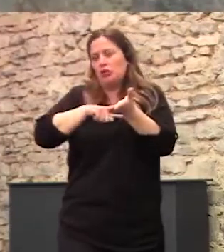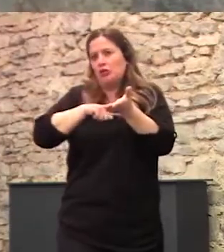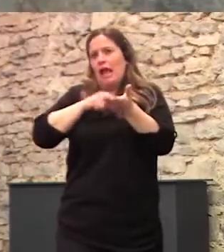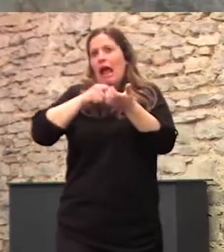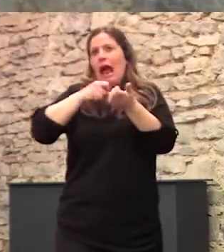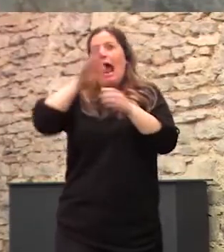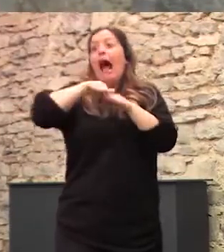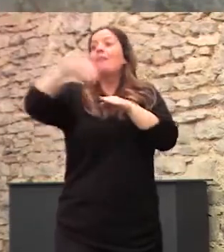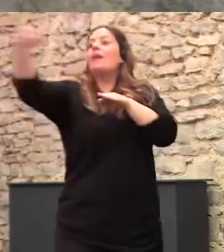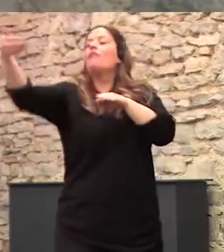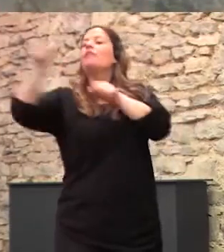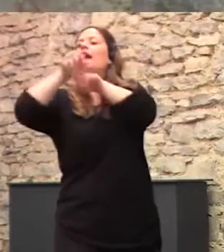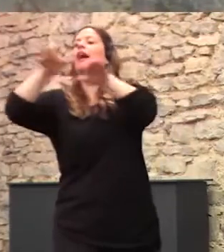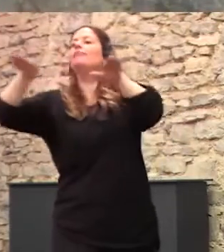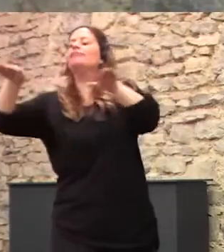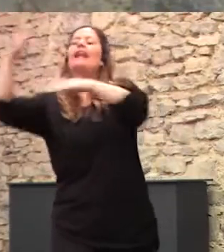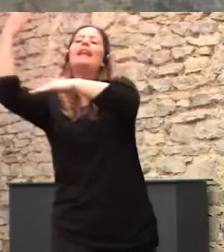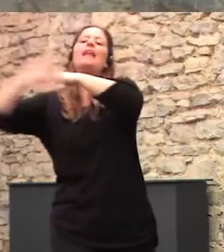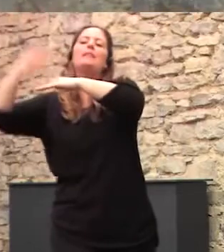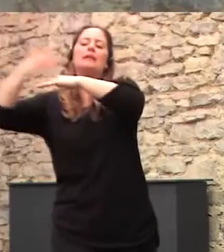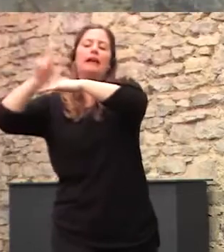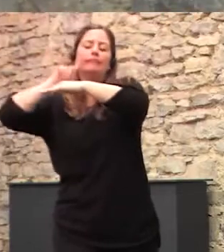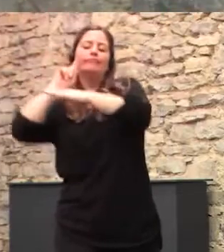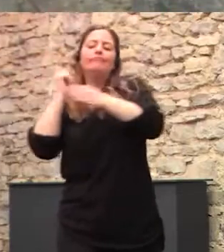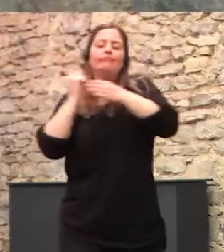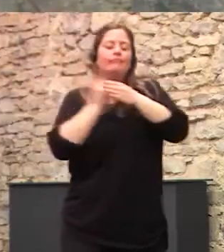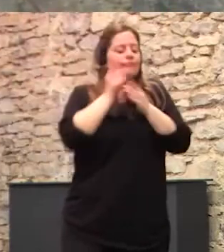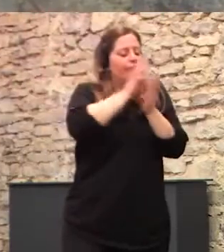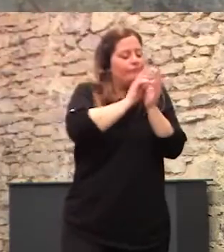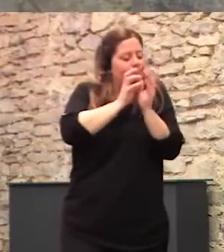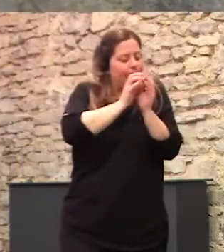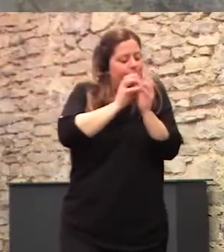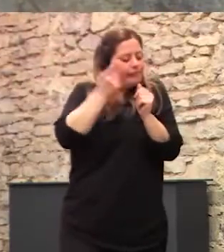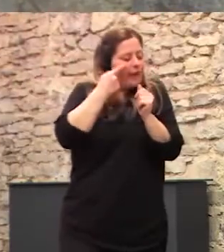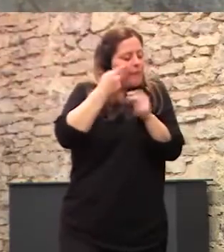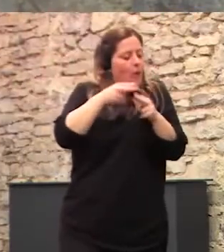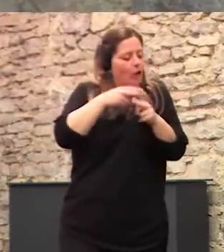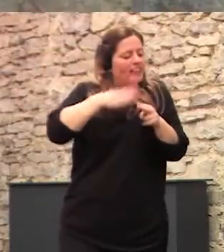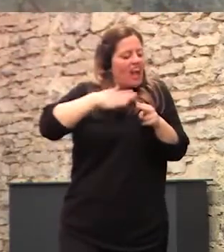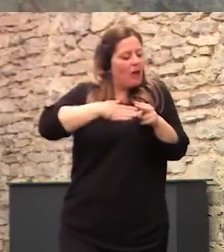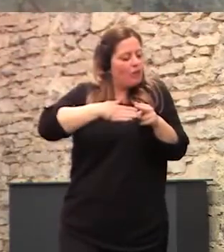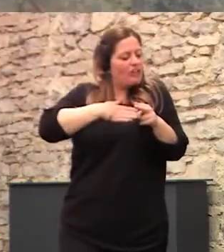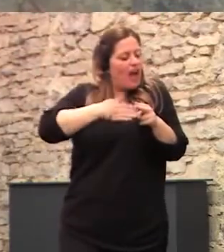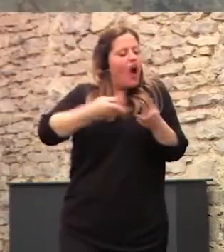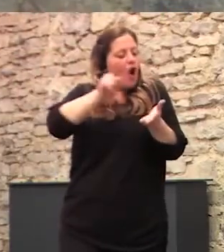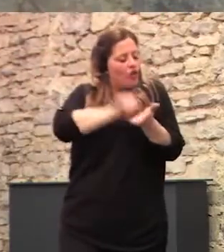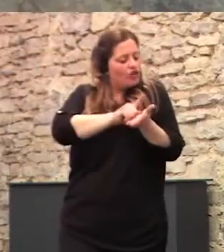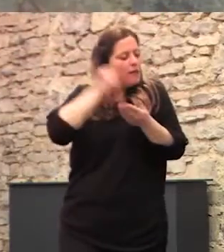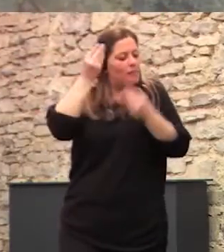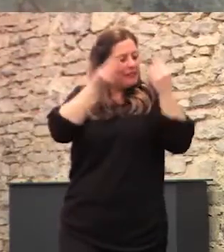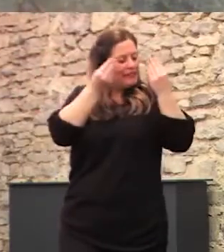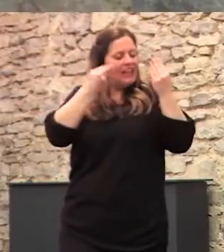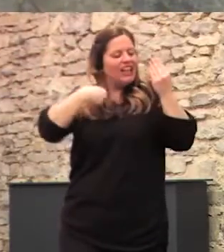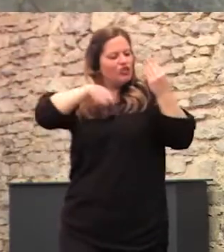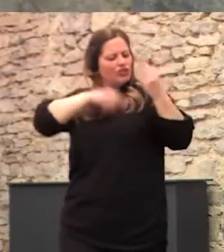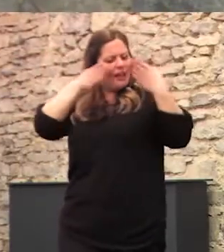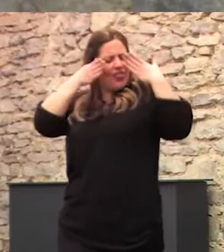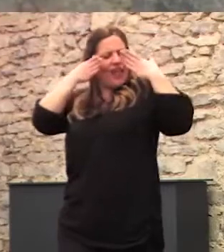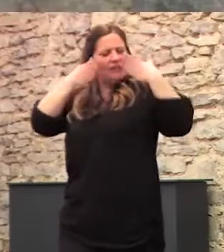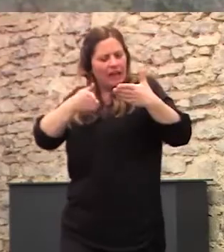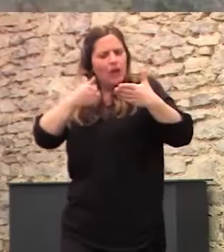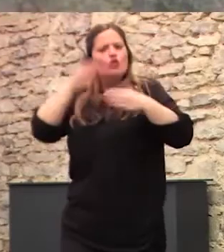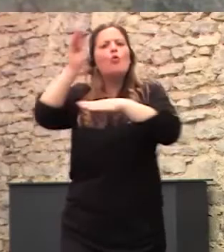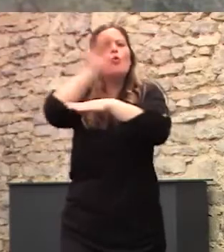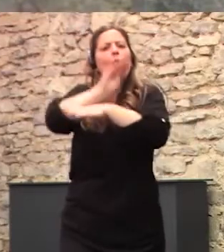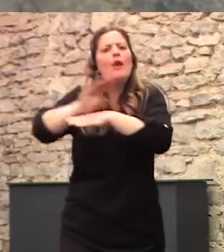y replantear la estrategia, repensarnos un poco toda nuestra política, ¿no? Y lo estamos centrando en los cuidados. Los cuidados